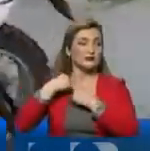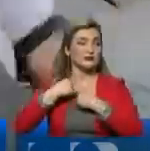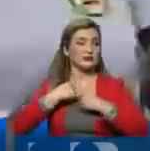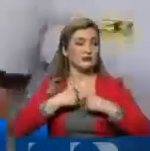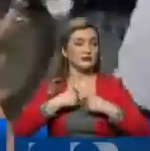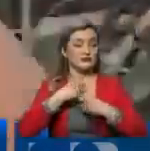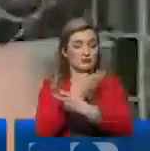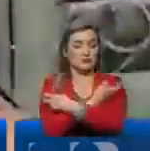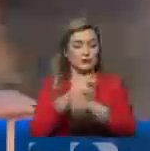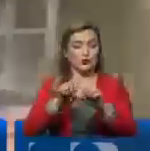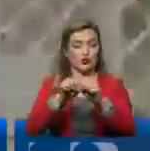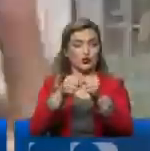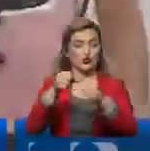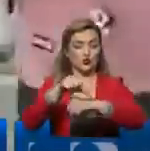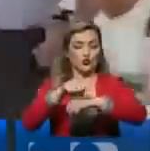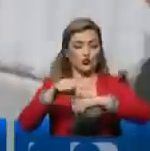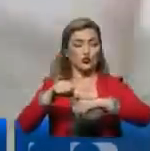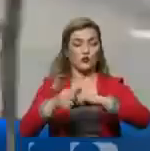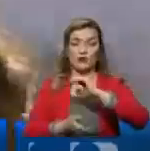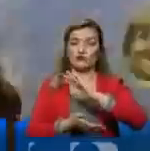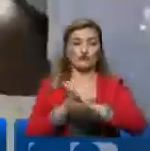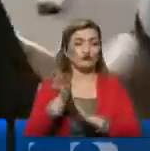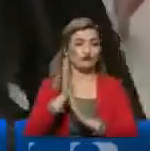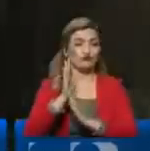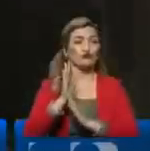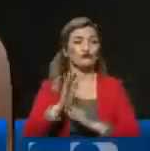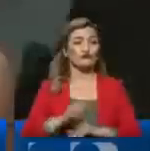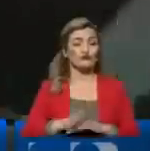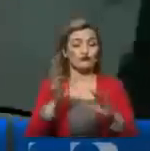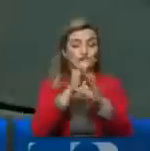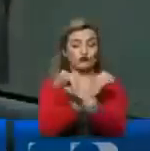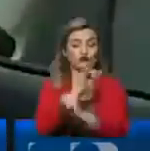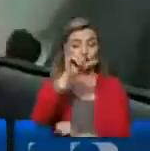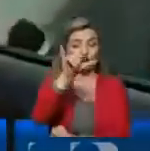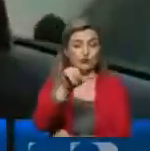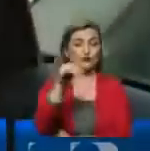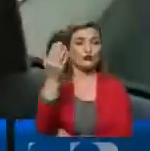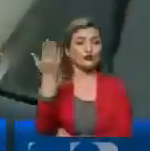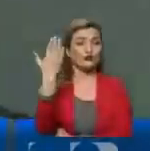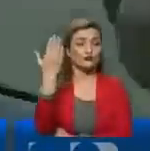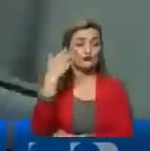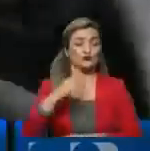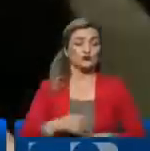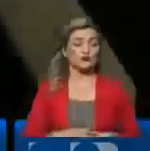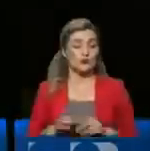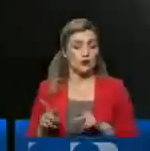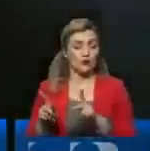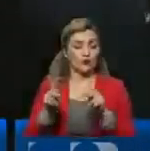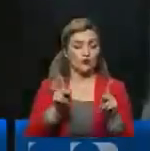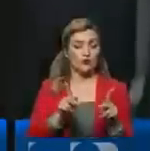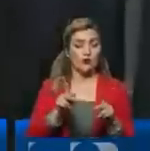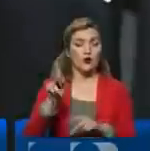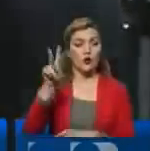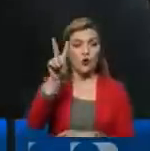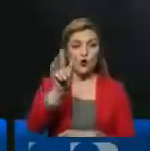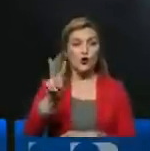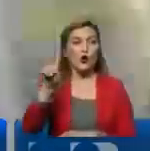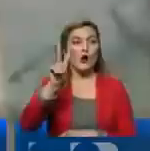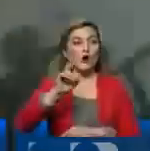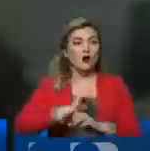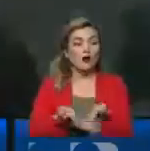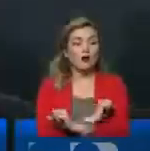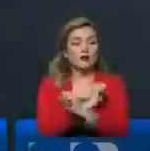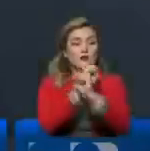ser intervenida, por eso ya salió de este hospital, fue dada de alta la noche del sábado pasado, y está previsto que para este viernes, la mañana